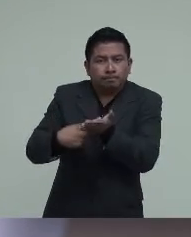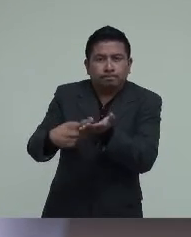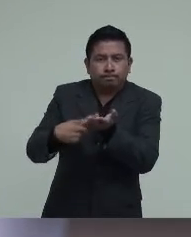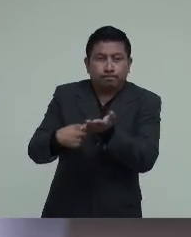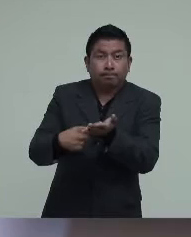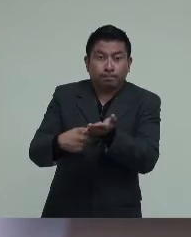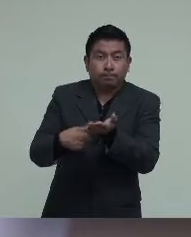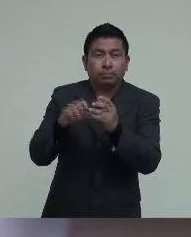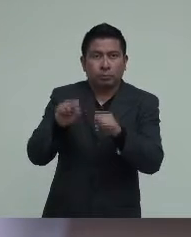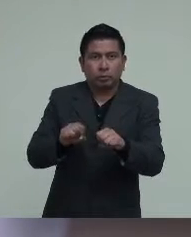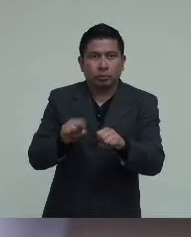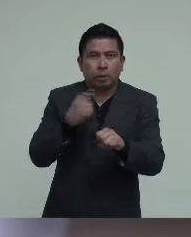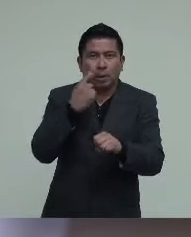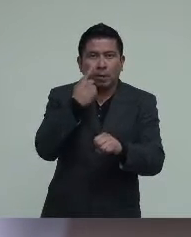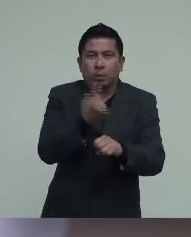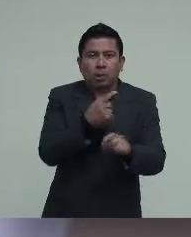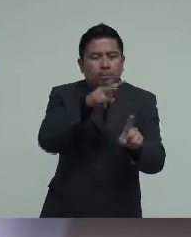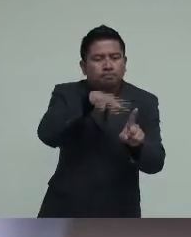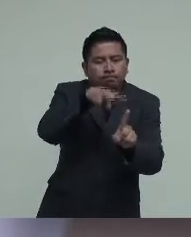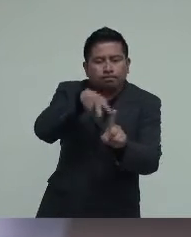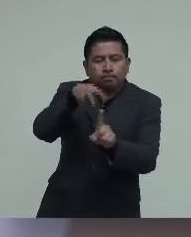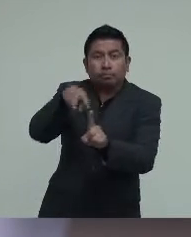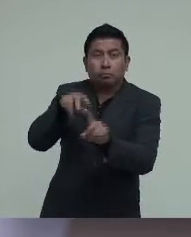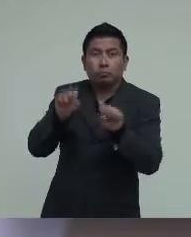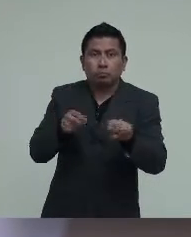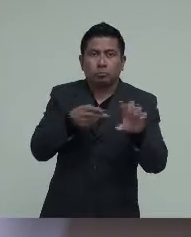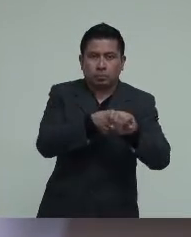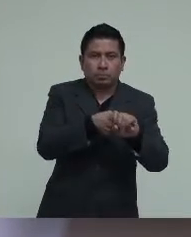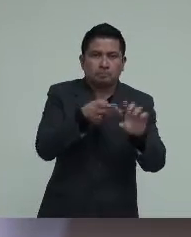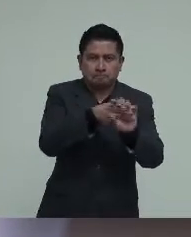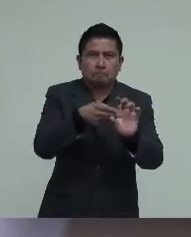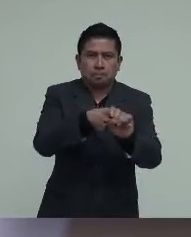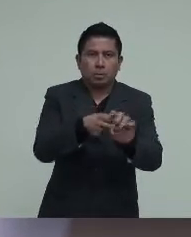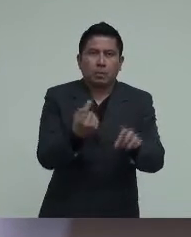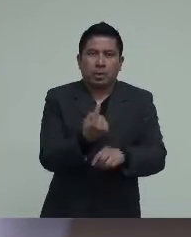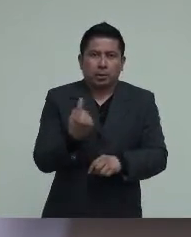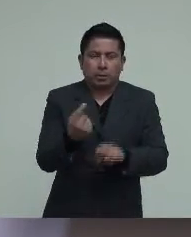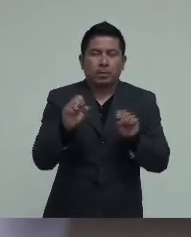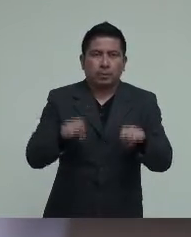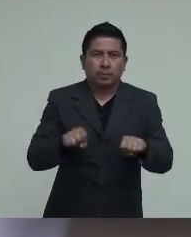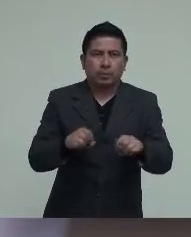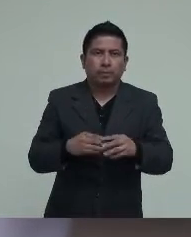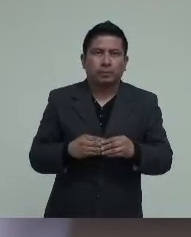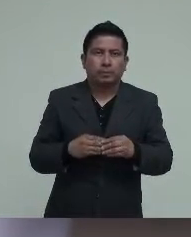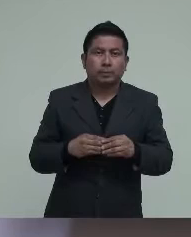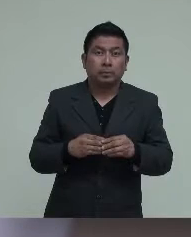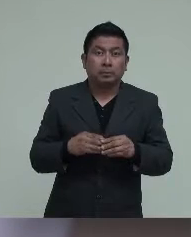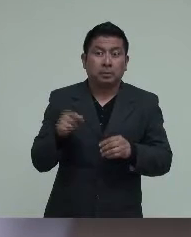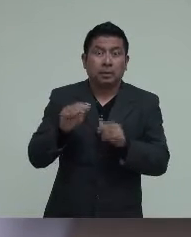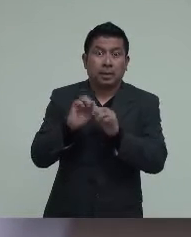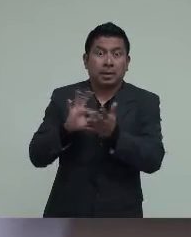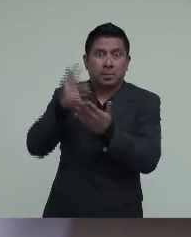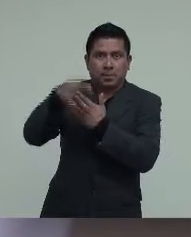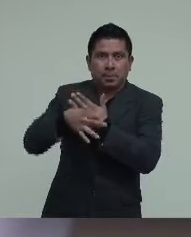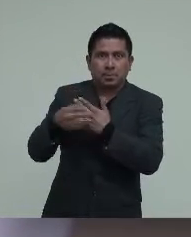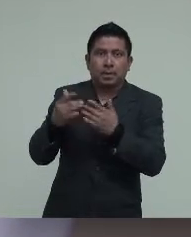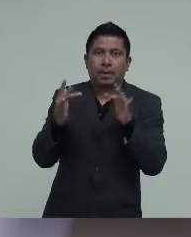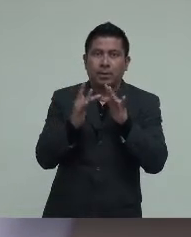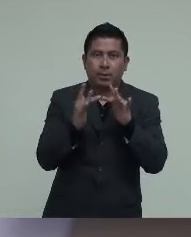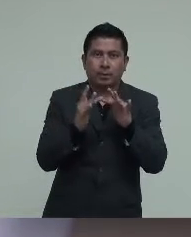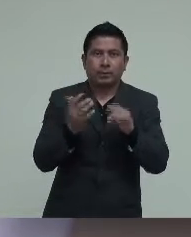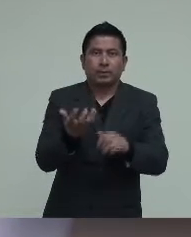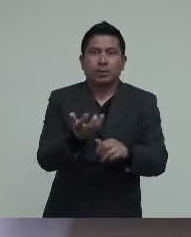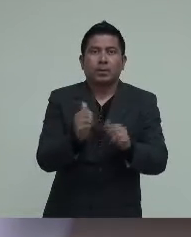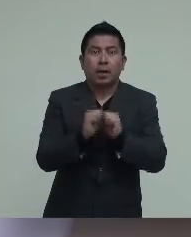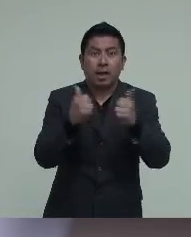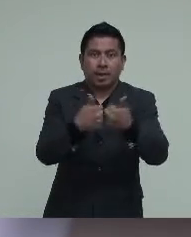hablar es una alianza, ¿verdad? Para poder encontrar perfiles que pudieran completar estas personas, ¿verdad? Nos hicieron ellos el contacto con